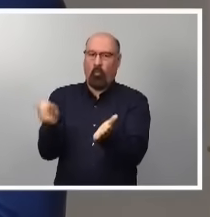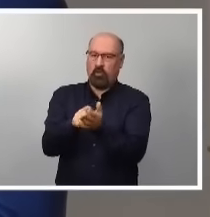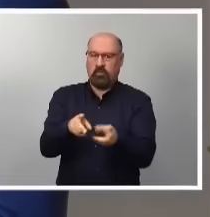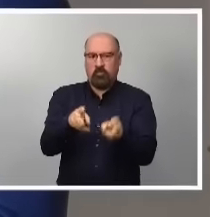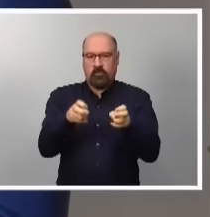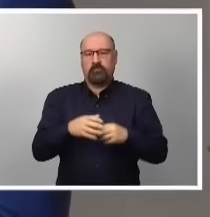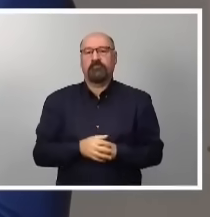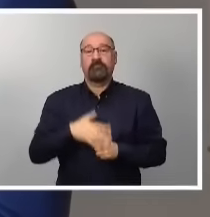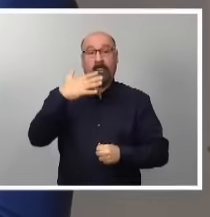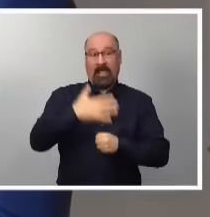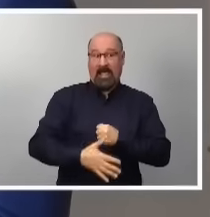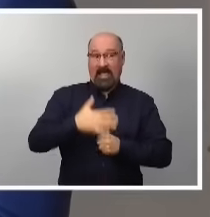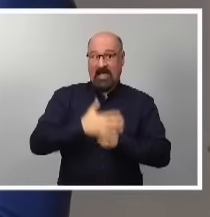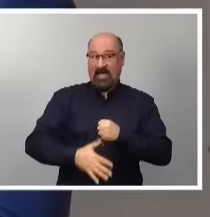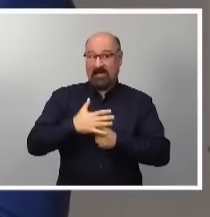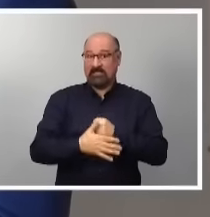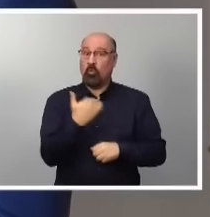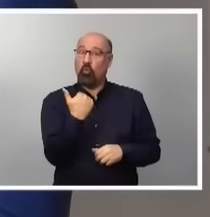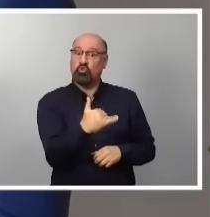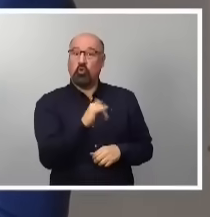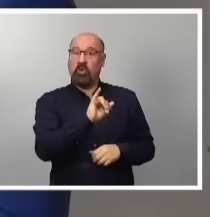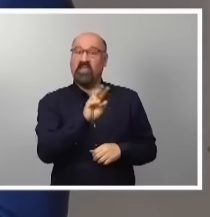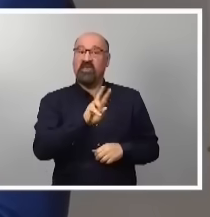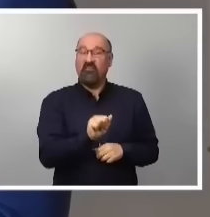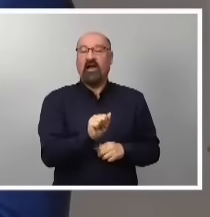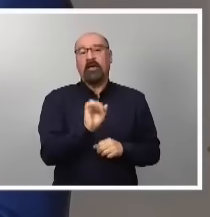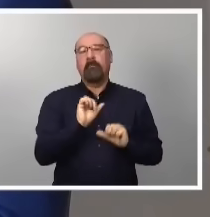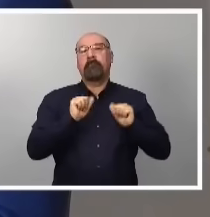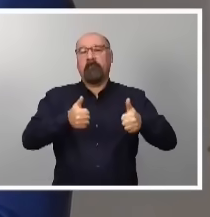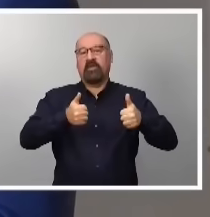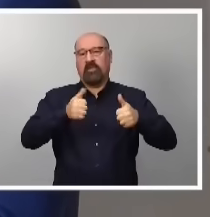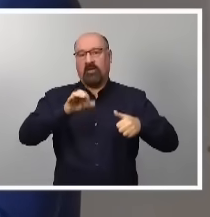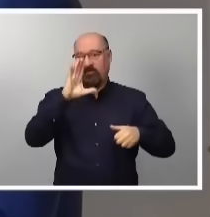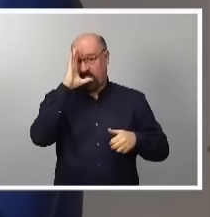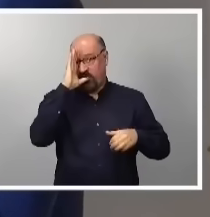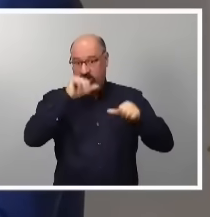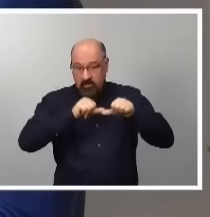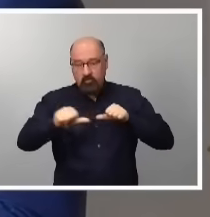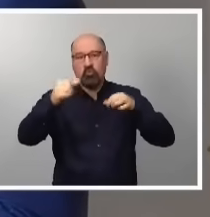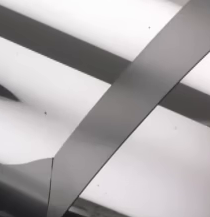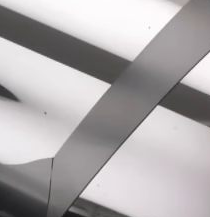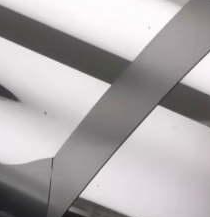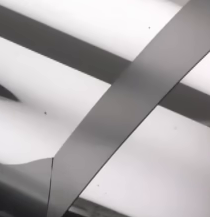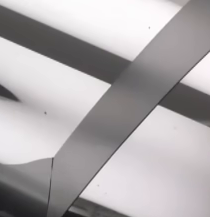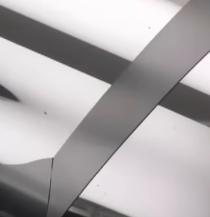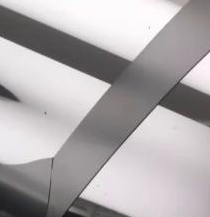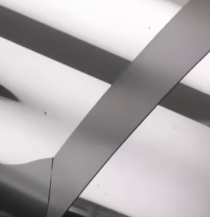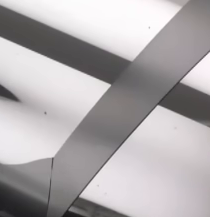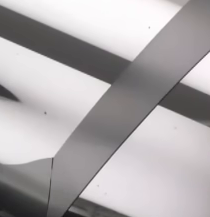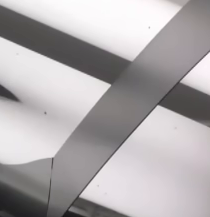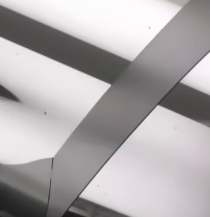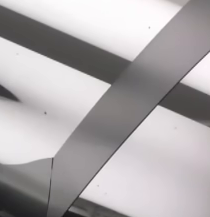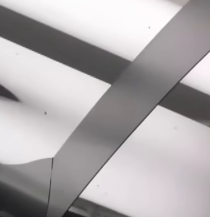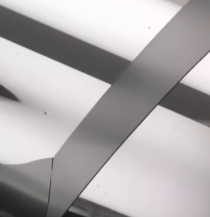gas recuperará los valores normales a partir del mes de febrero pasado Ya el periodo invernal en el caso de la